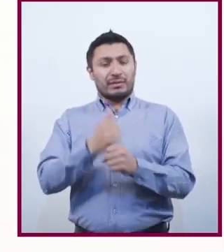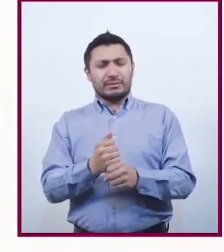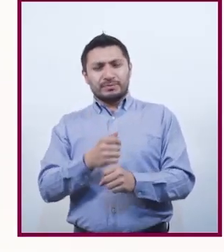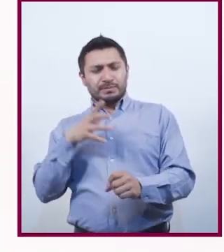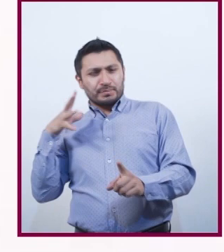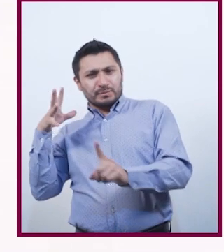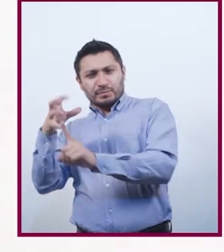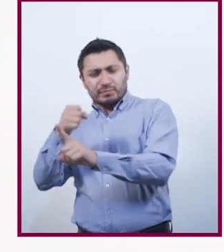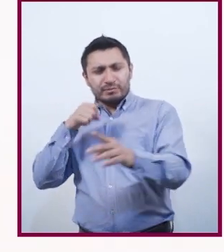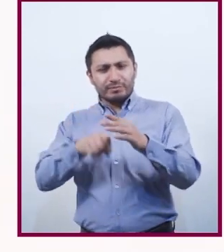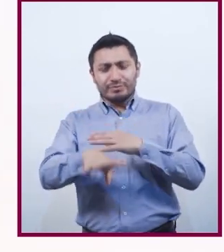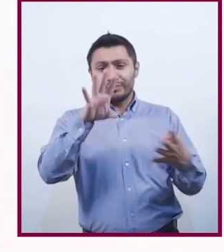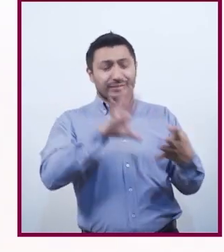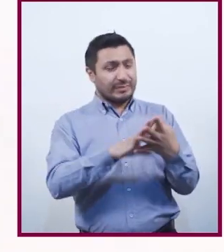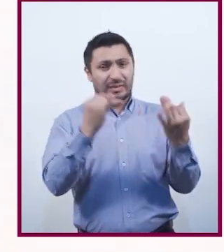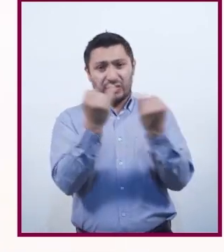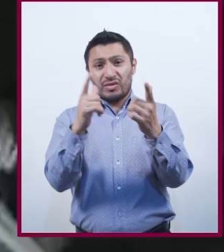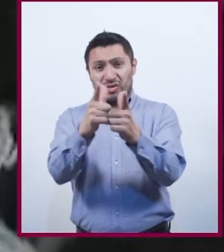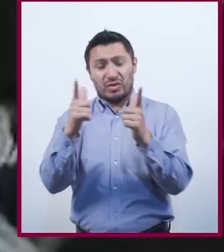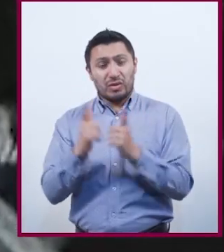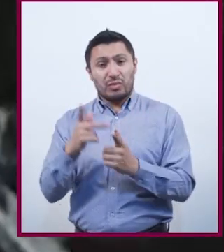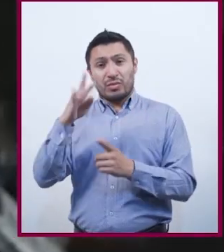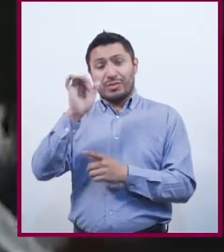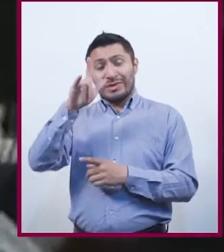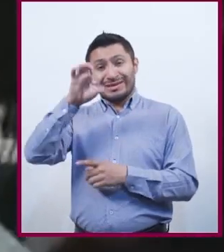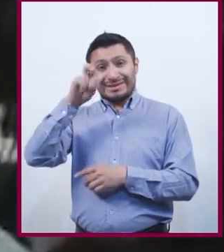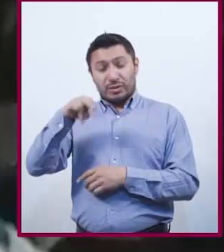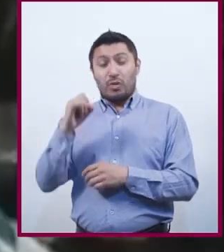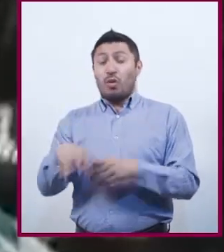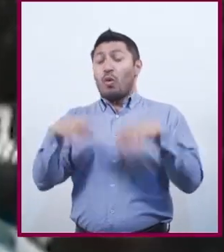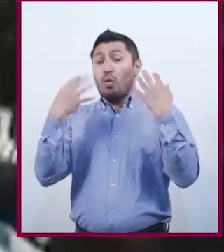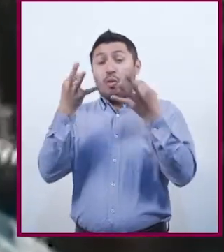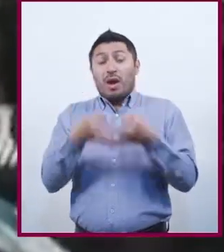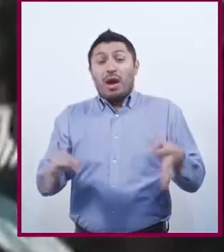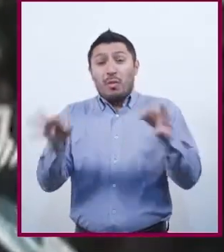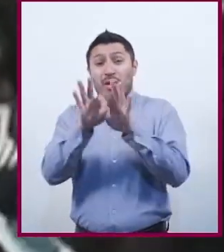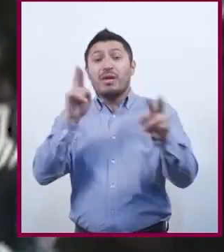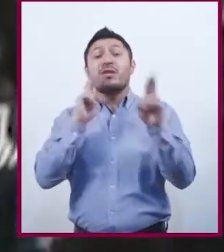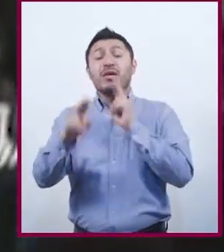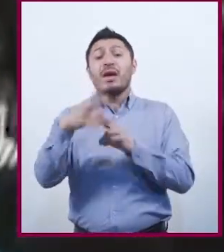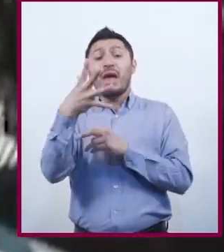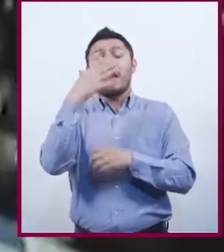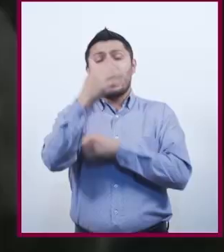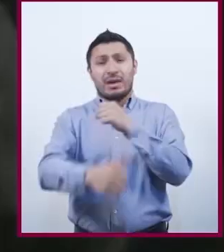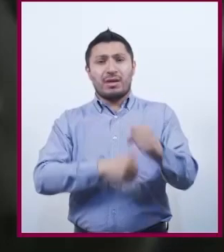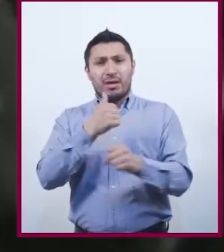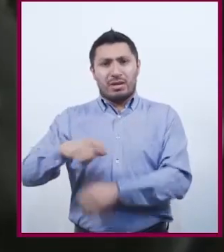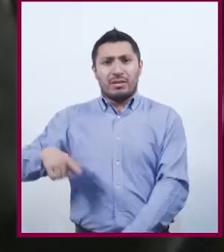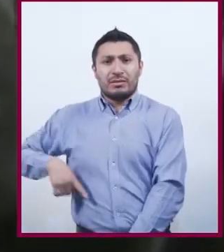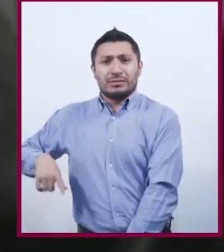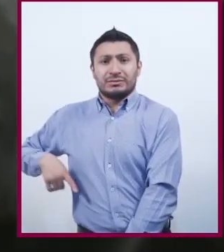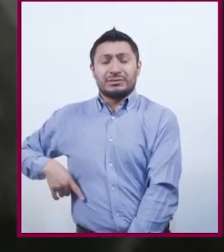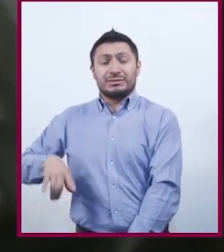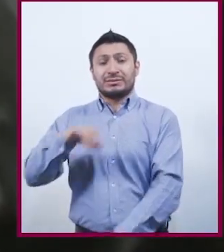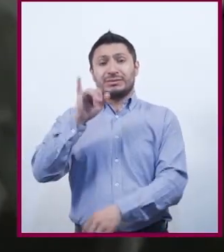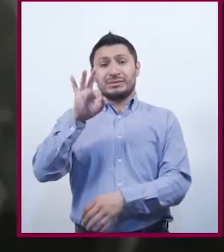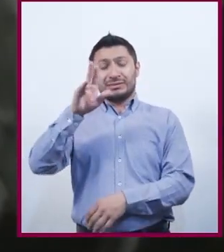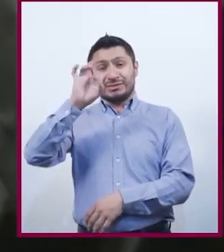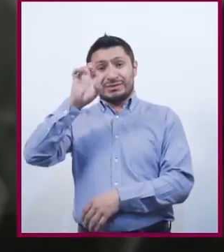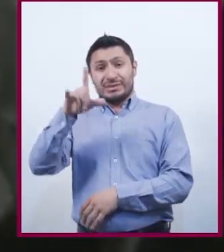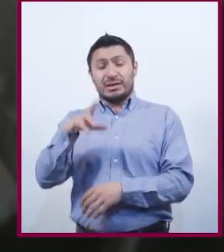años, fue capturado por un grupo palestino. Y el caso se volvió tan mediático que durante 5 años el gobierno de